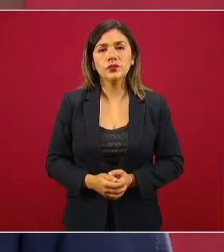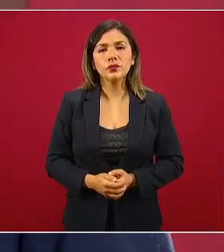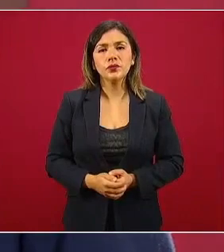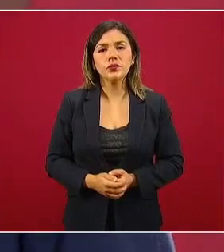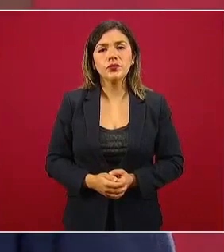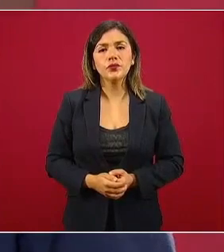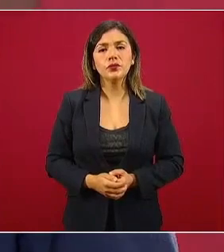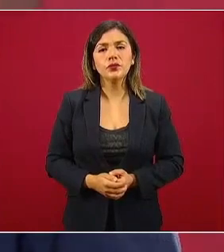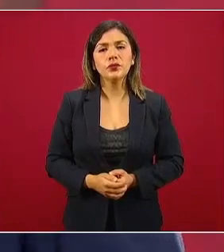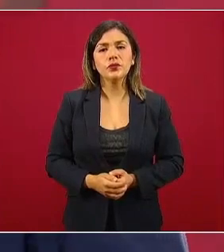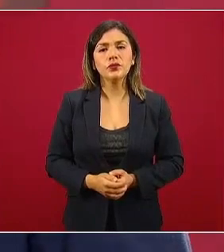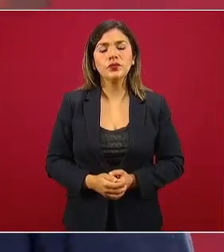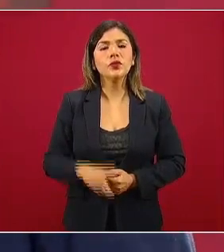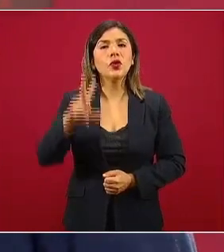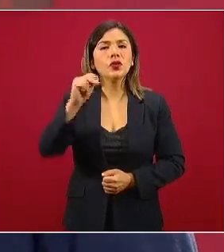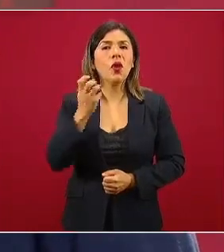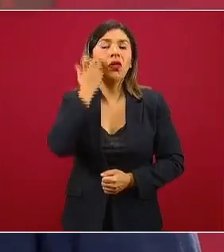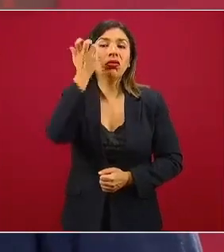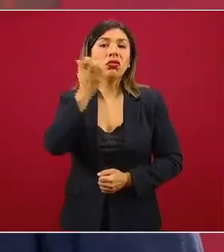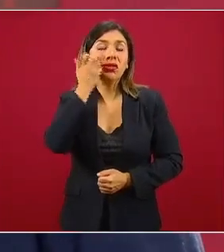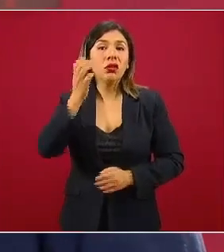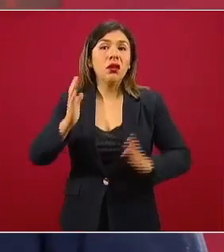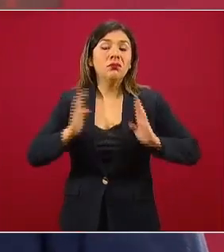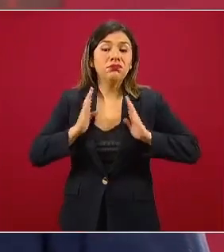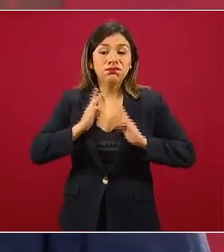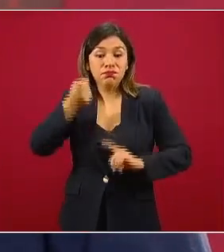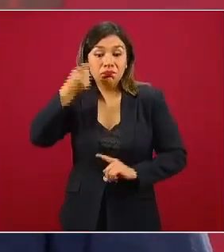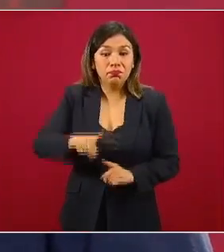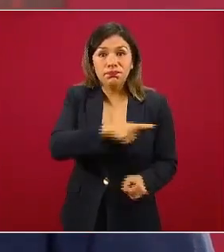los afanes autoritarios.